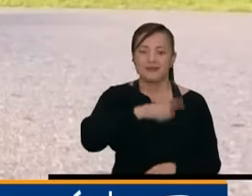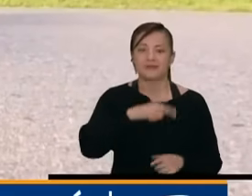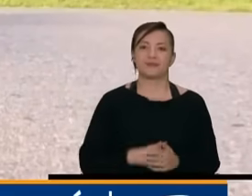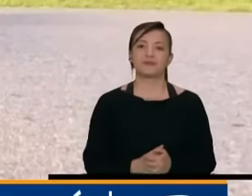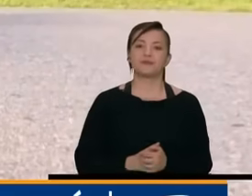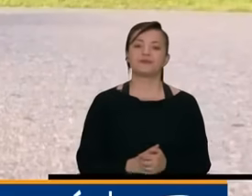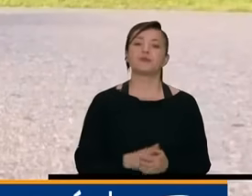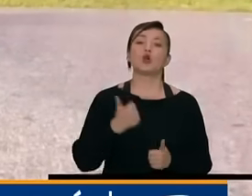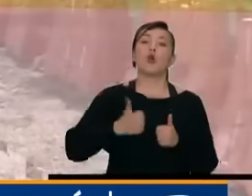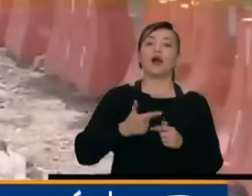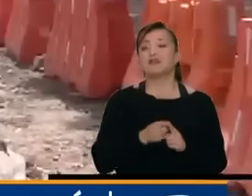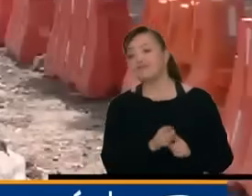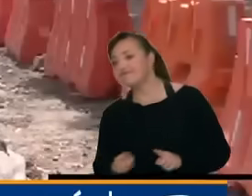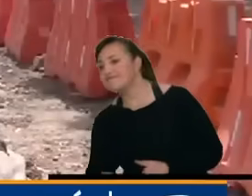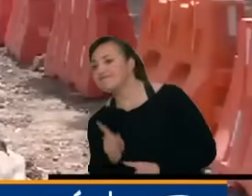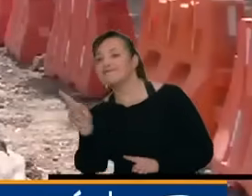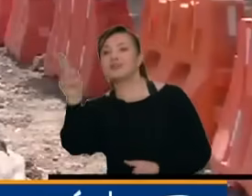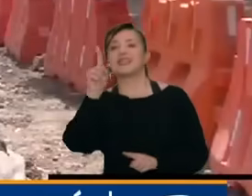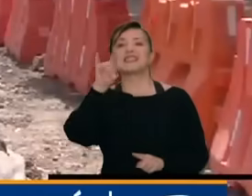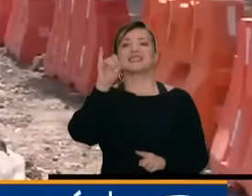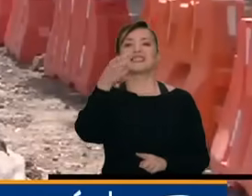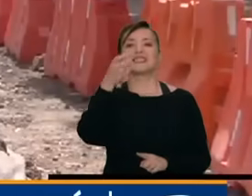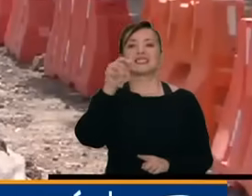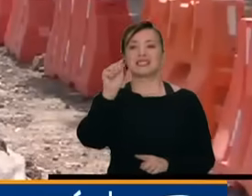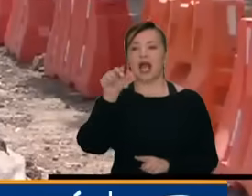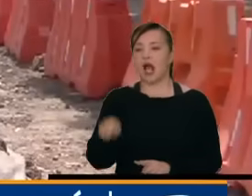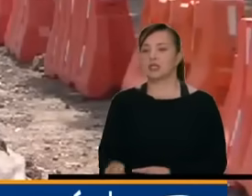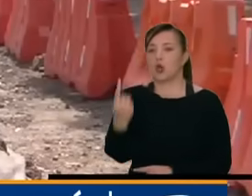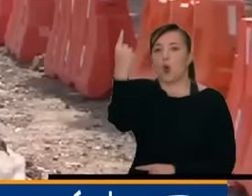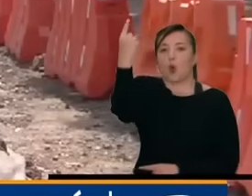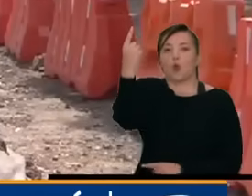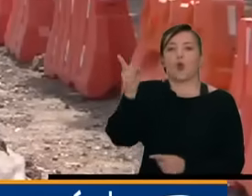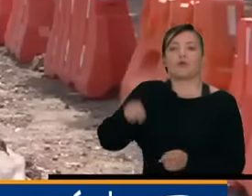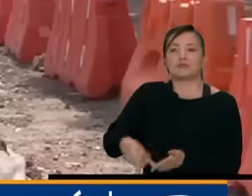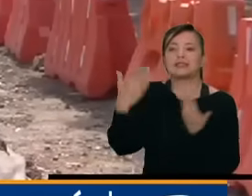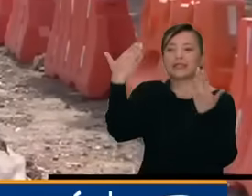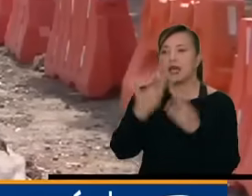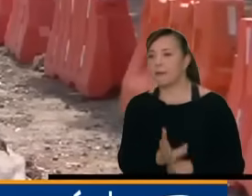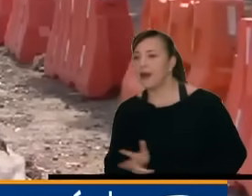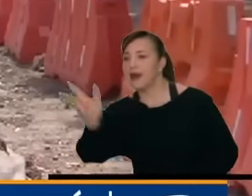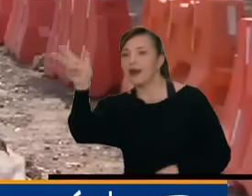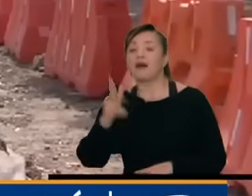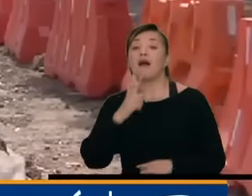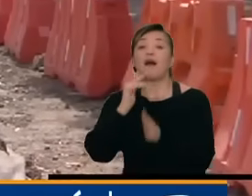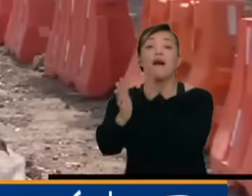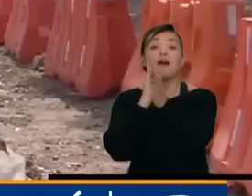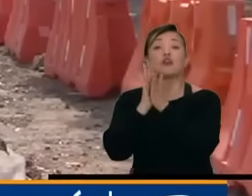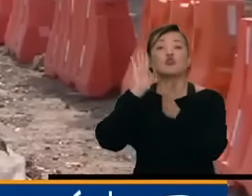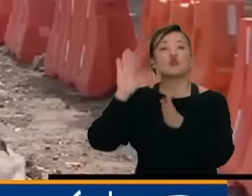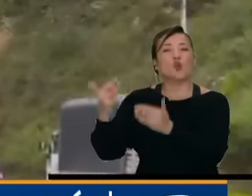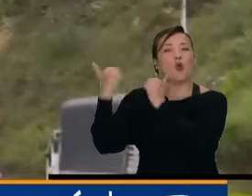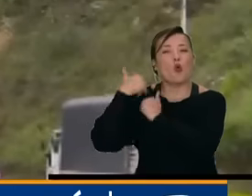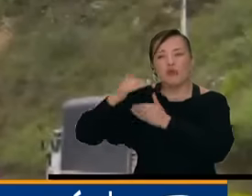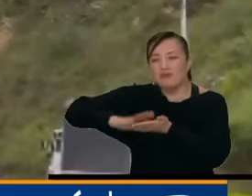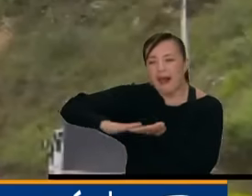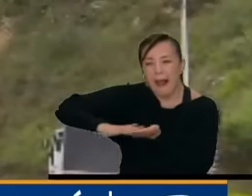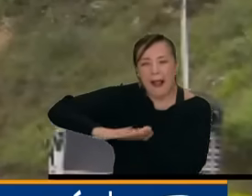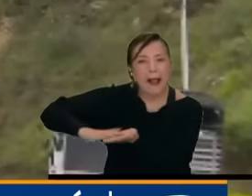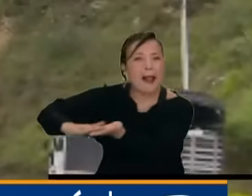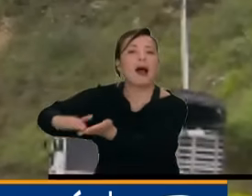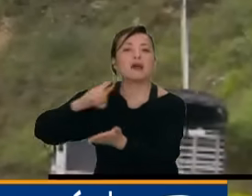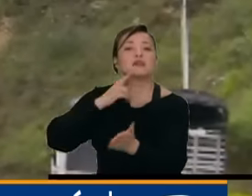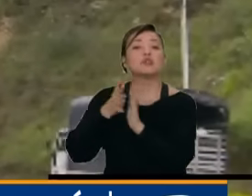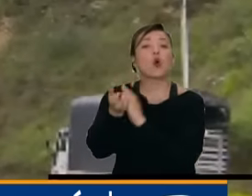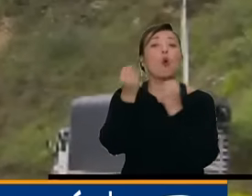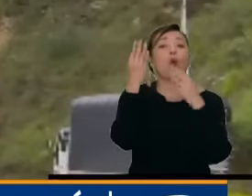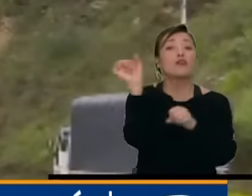La transversal del Cisga se convierte en la única alternativa de movilidad donde, según cifras de la concesión, el número de vehículos que la